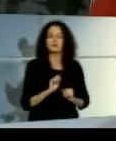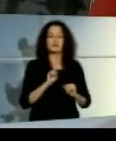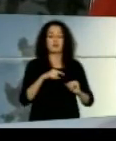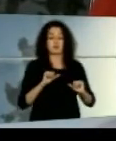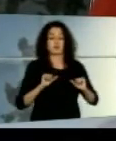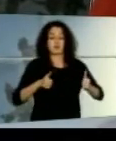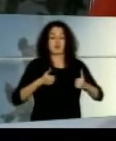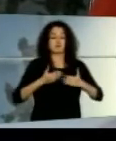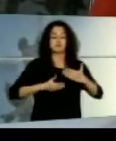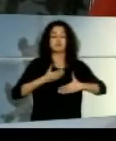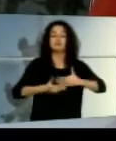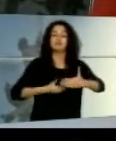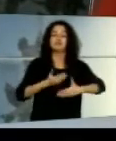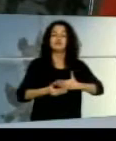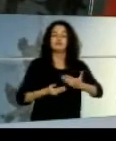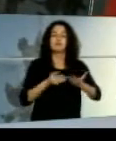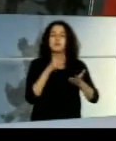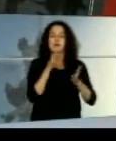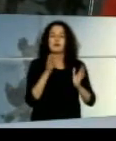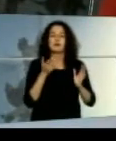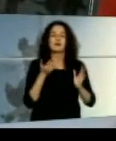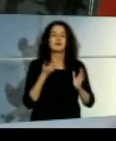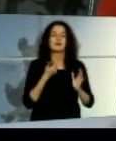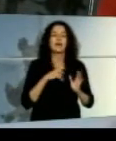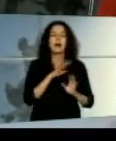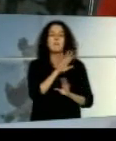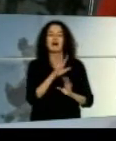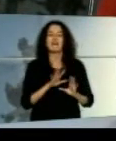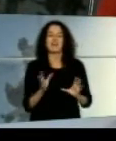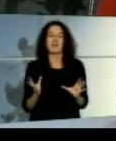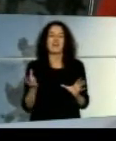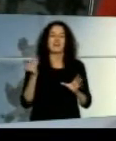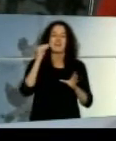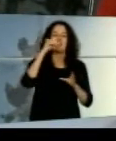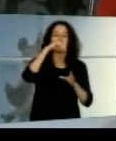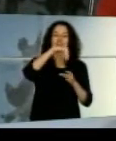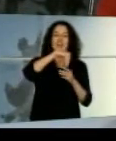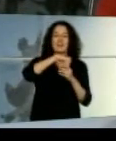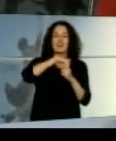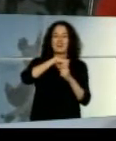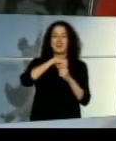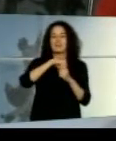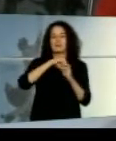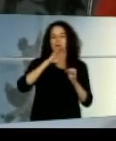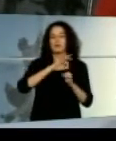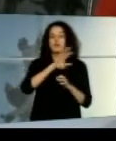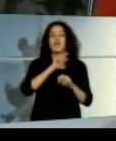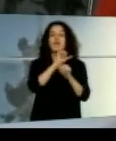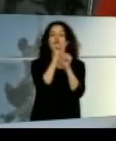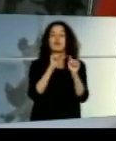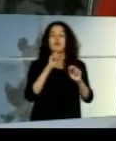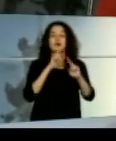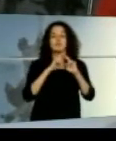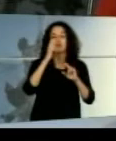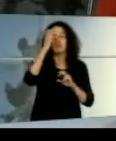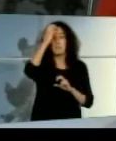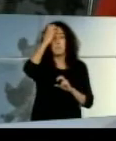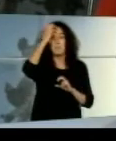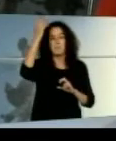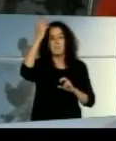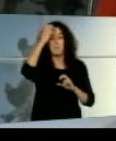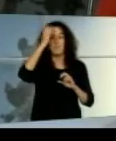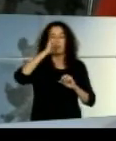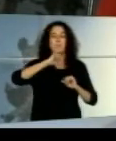marcha, pero claro, era en régimen de patronato. Ya el régimen de patronato exigía más o menos ser